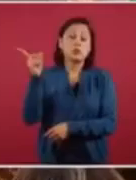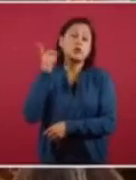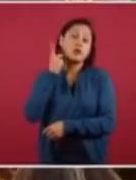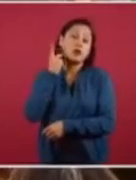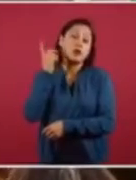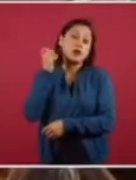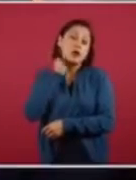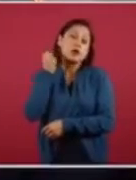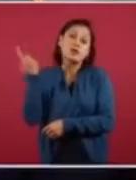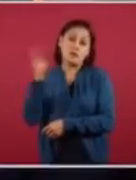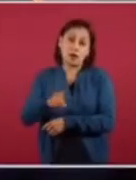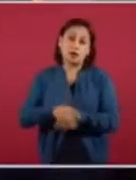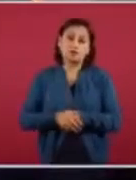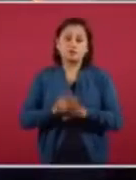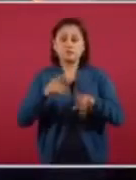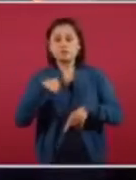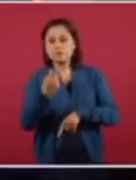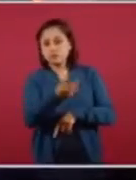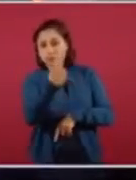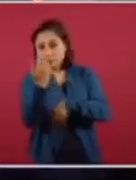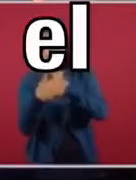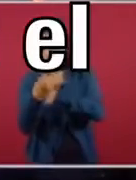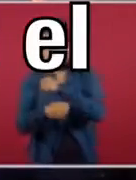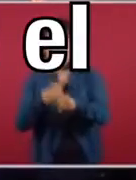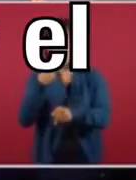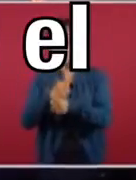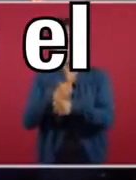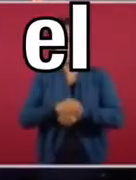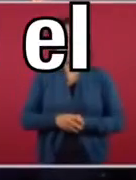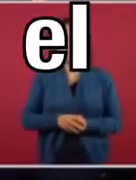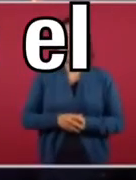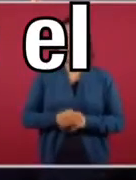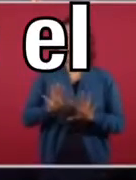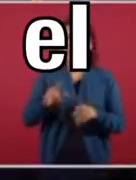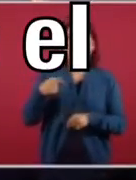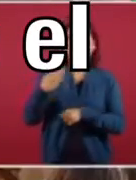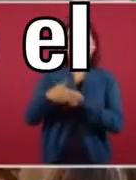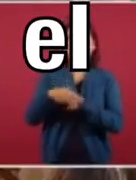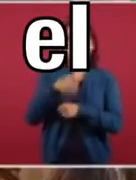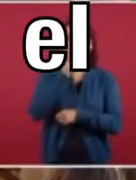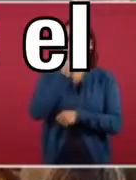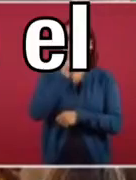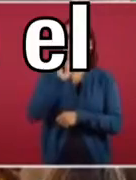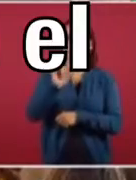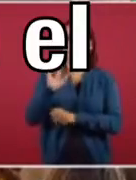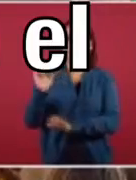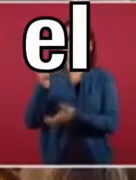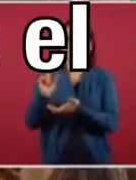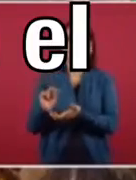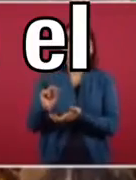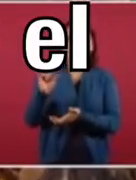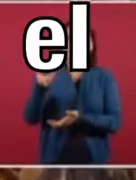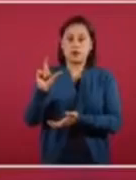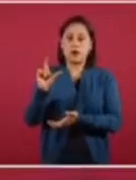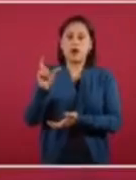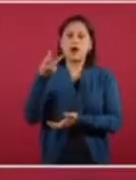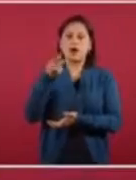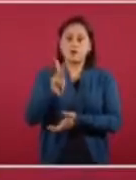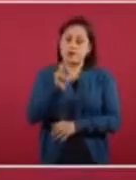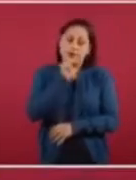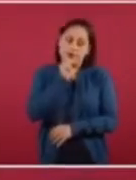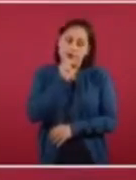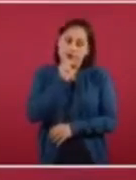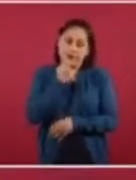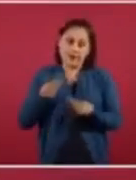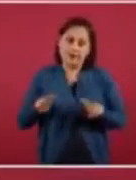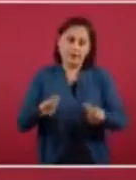el próximo año me refiero, sí. Perdón. Ah, bueno, para el próximo año no está todavía… Sí, ya hay un aumento. Ya hay un aumento, pero digamos, no se ha ejercido, vaya, me